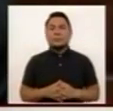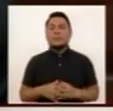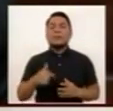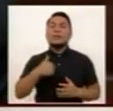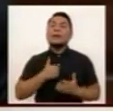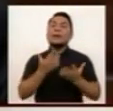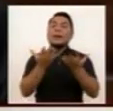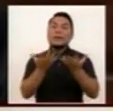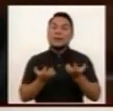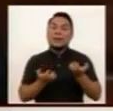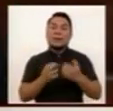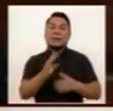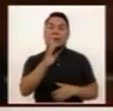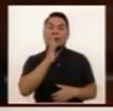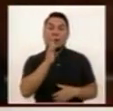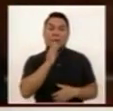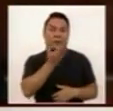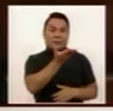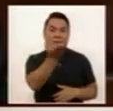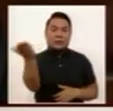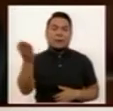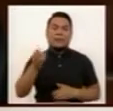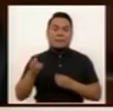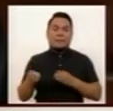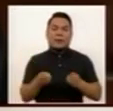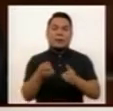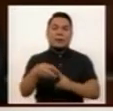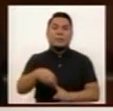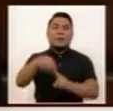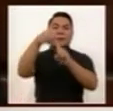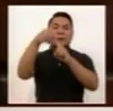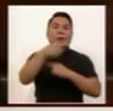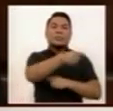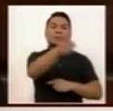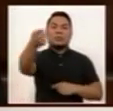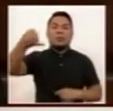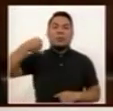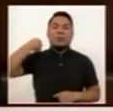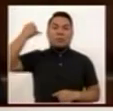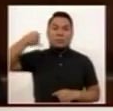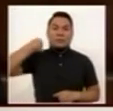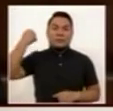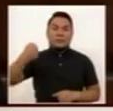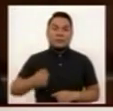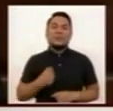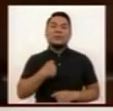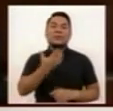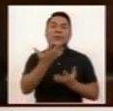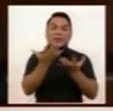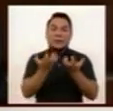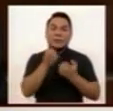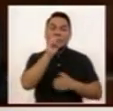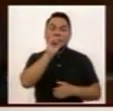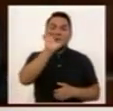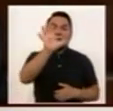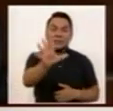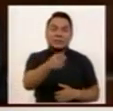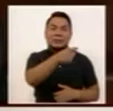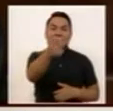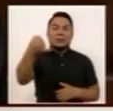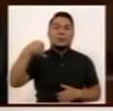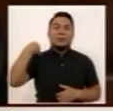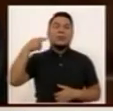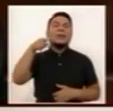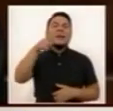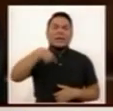Quiero hablarles también de manera especial a nuestros jóvenes. Quiero decirles que hemos